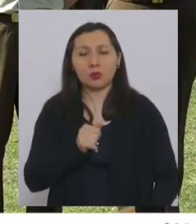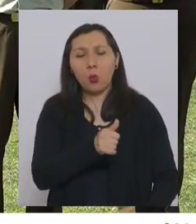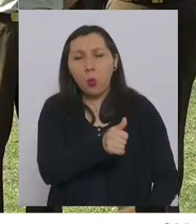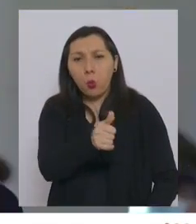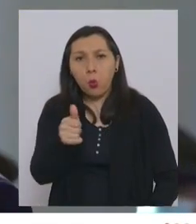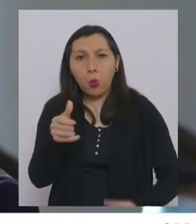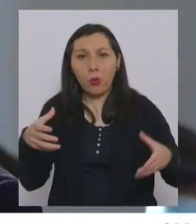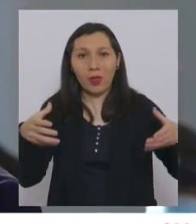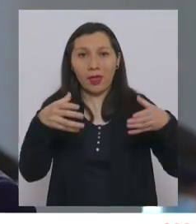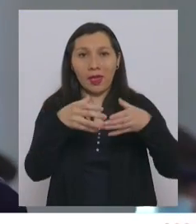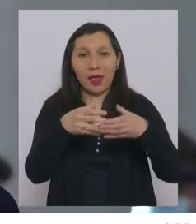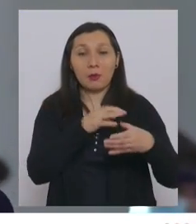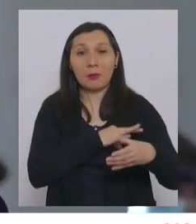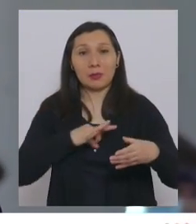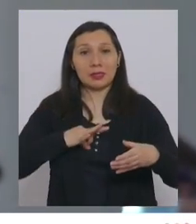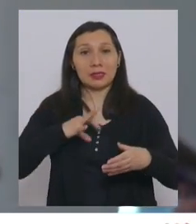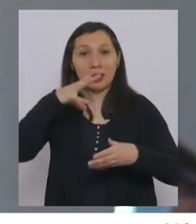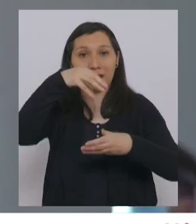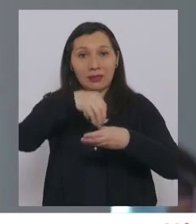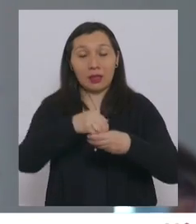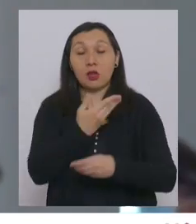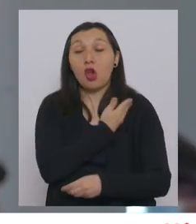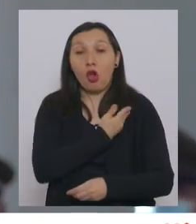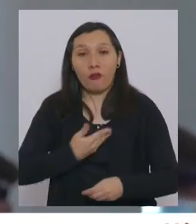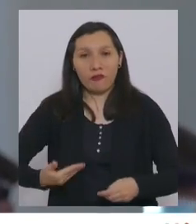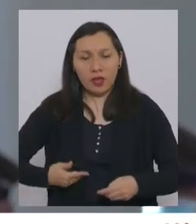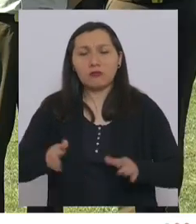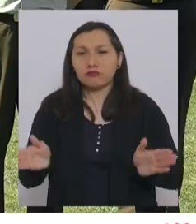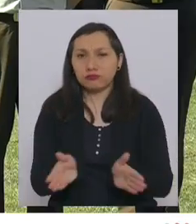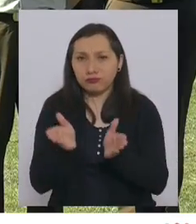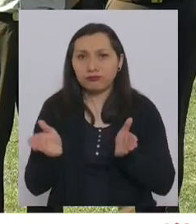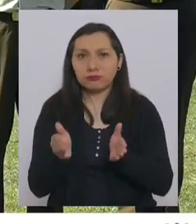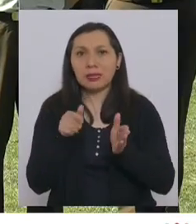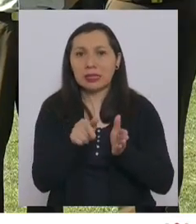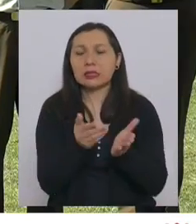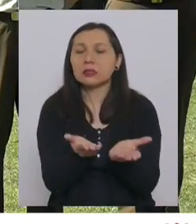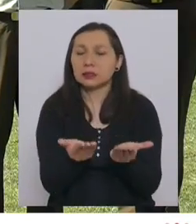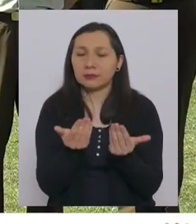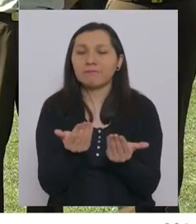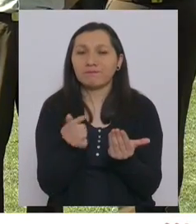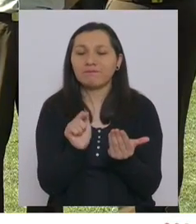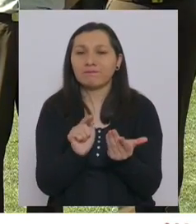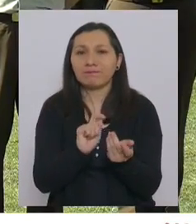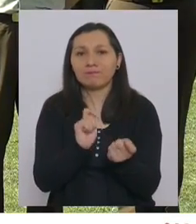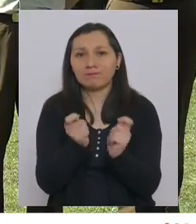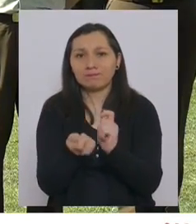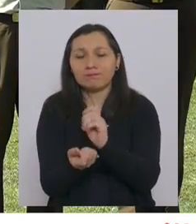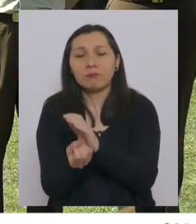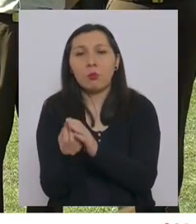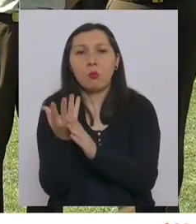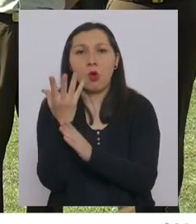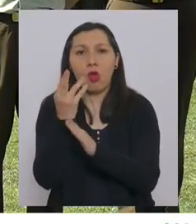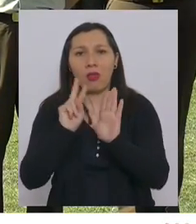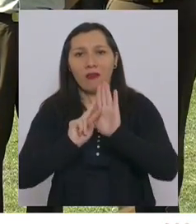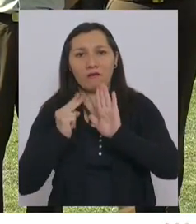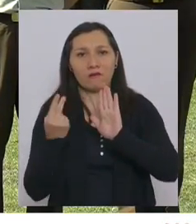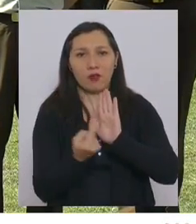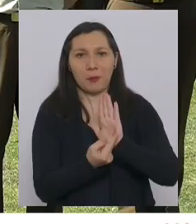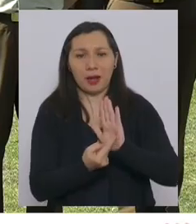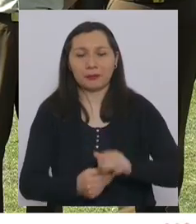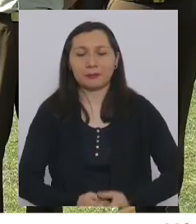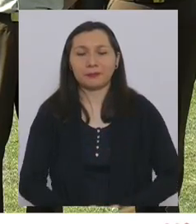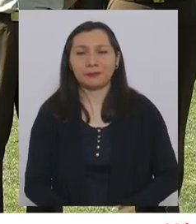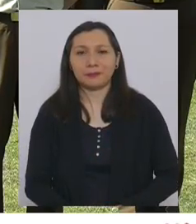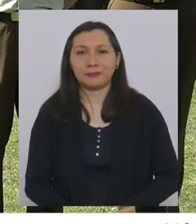que desde el Ministerio del Interior y del Gobierno ha estado promoviendo esta necesaria modernización y reforma.